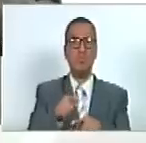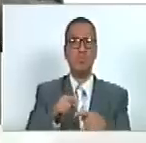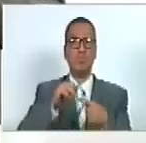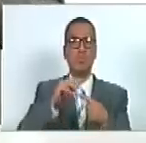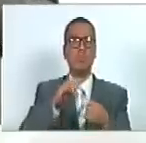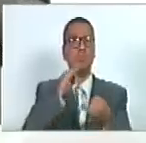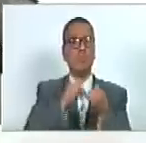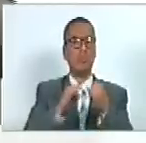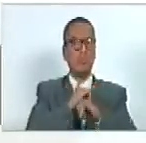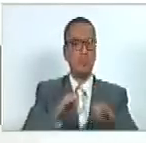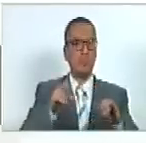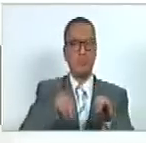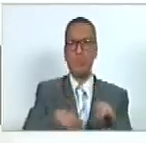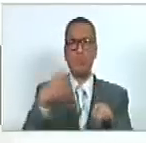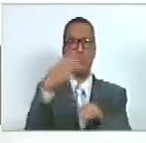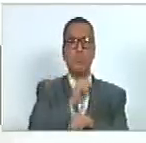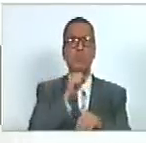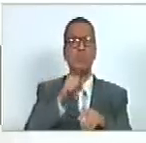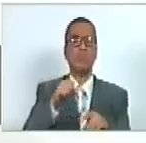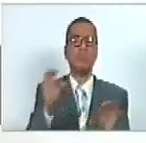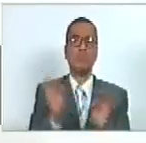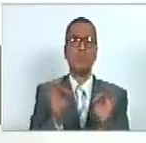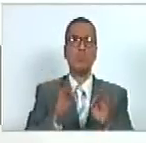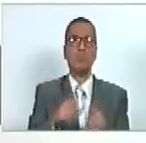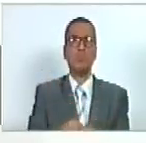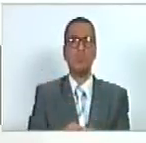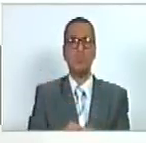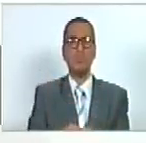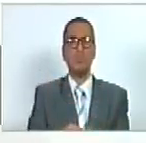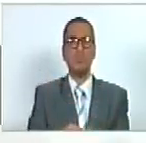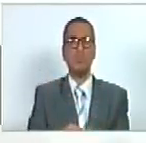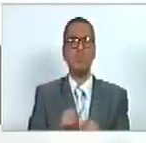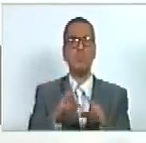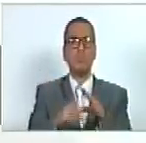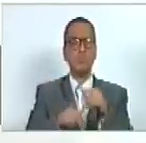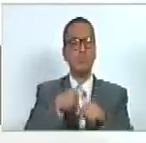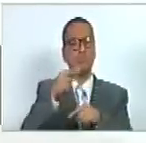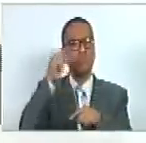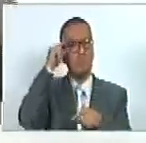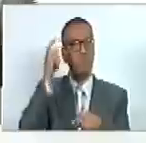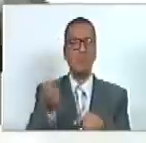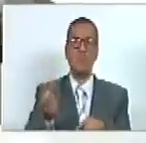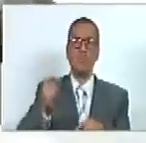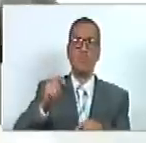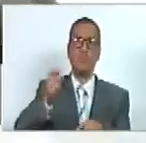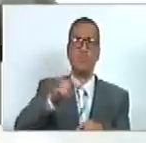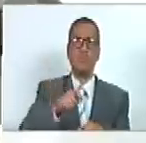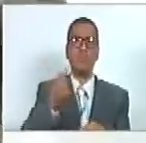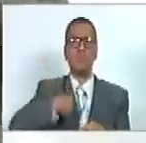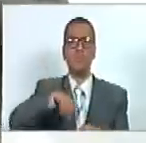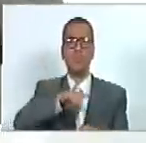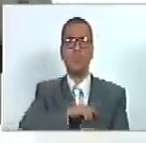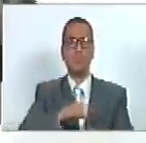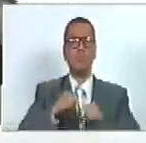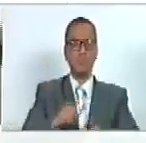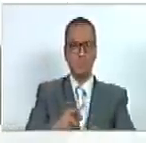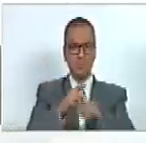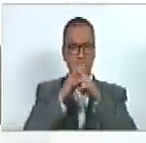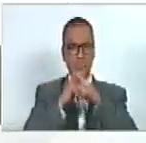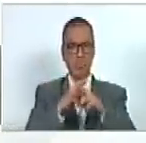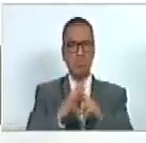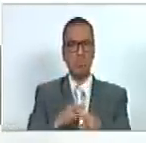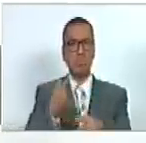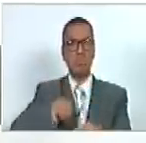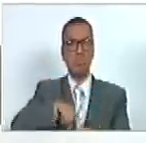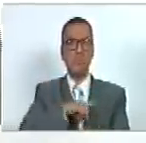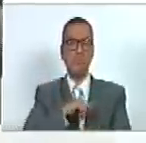tumbarnos, ni lo van a lograr. Por el contrario, cada día encontrarán más nuestra sólida respuesta,